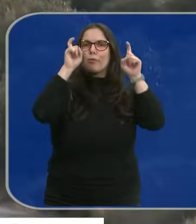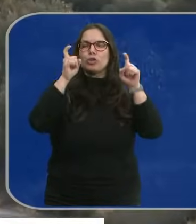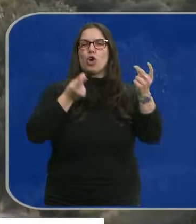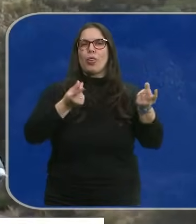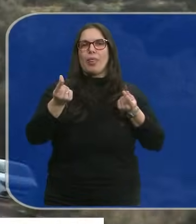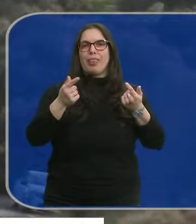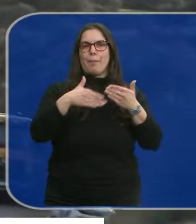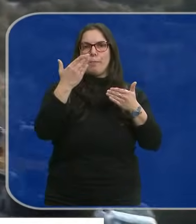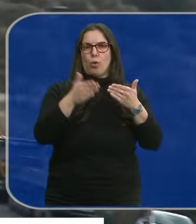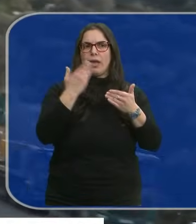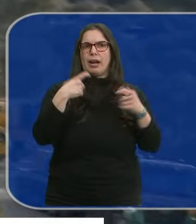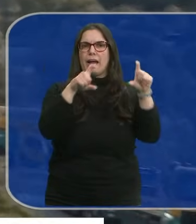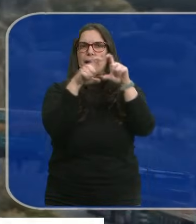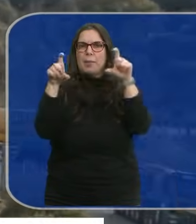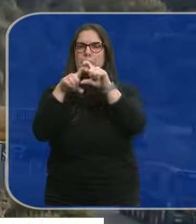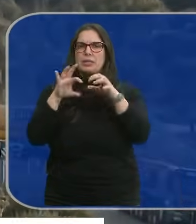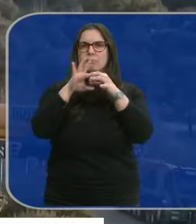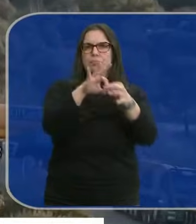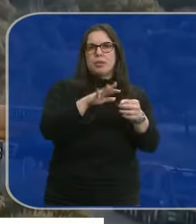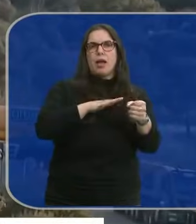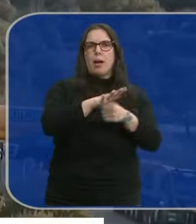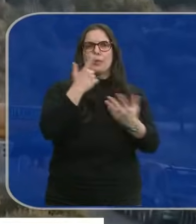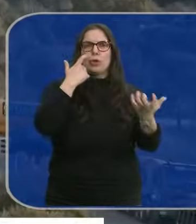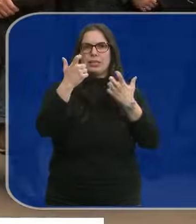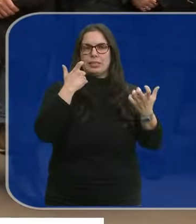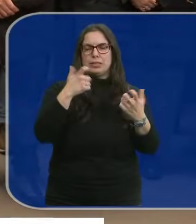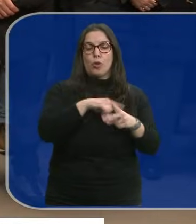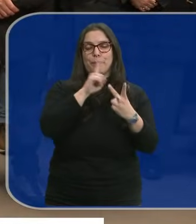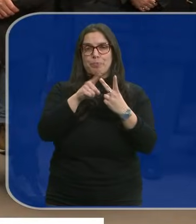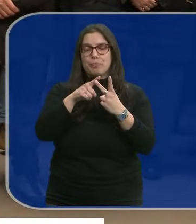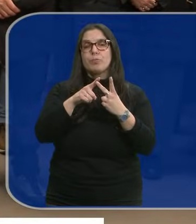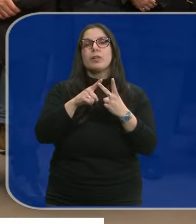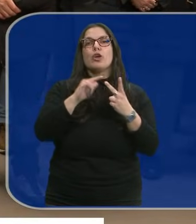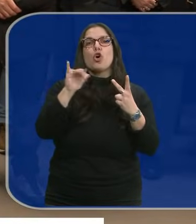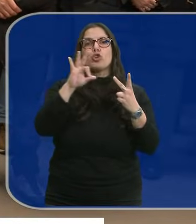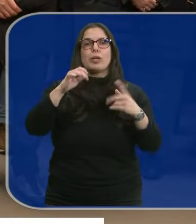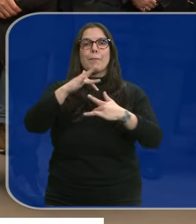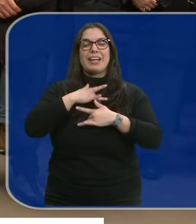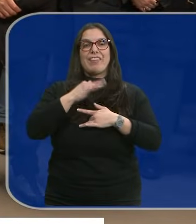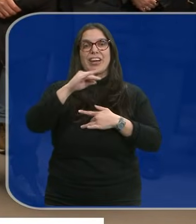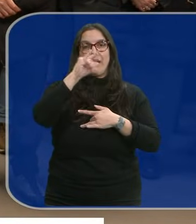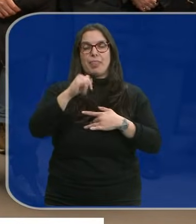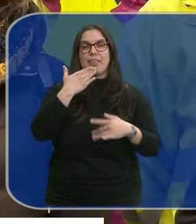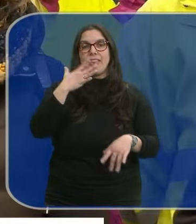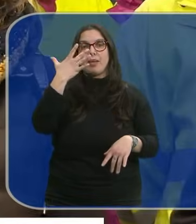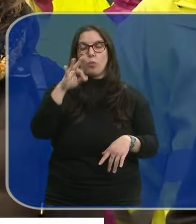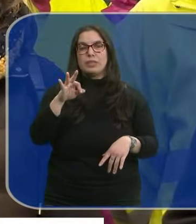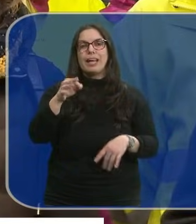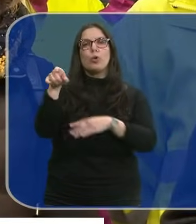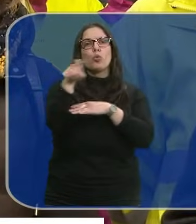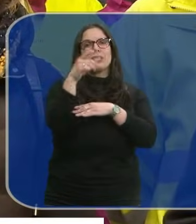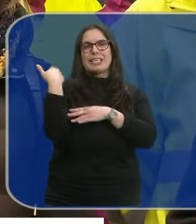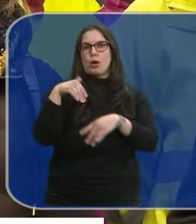de danza moderna y un empresario vinculado al ámbito artístico. La otra víctima, José María Fernández, de 50 años, gruista